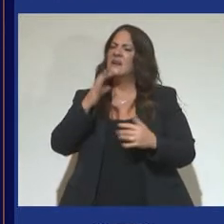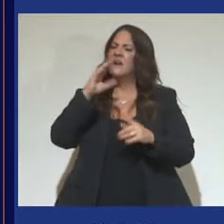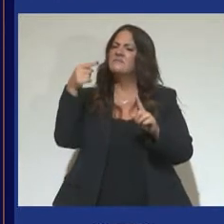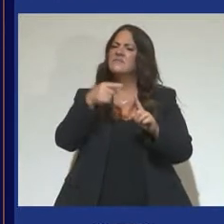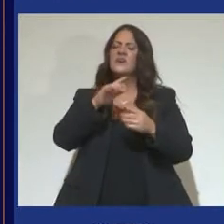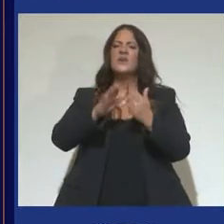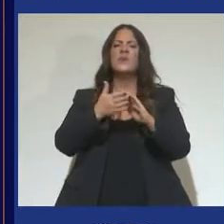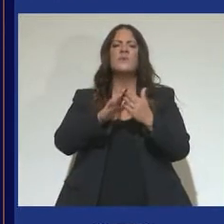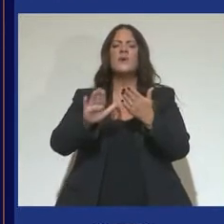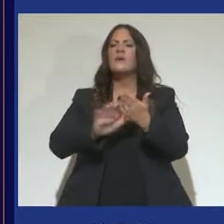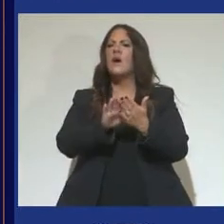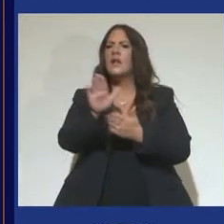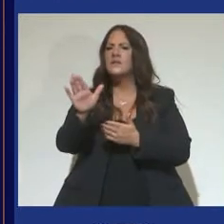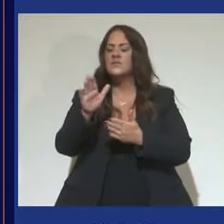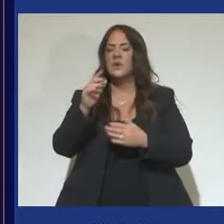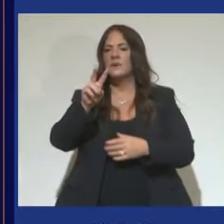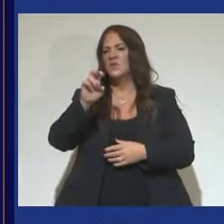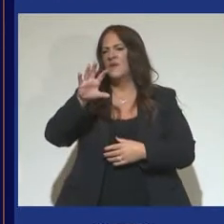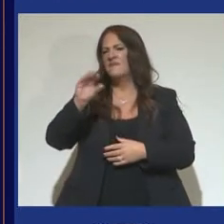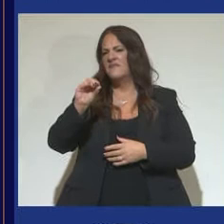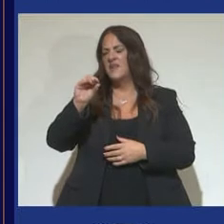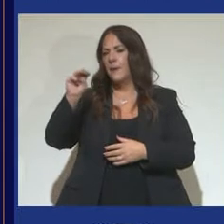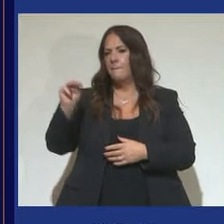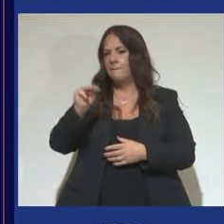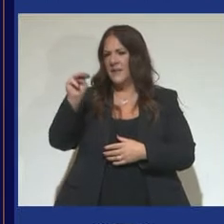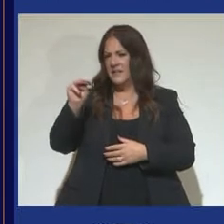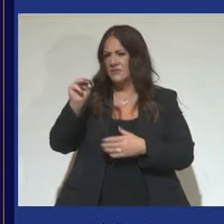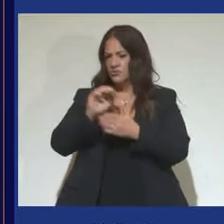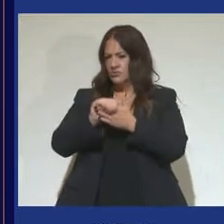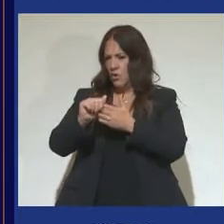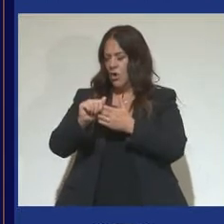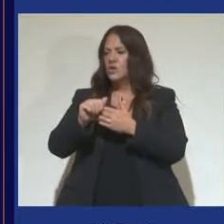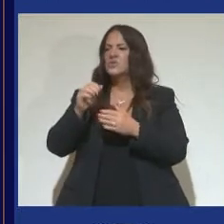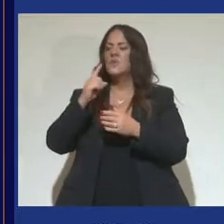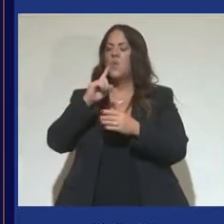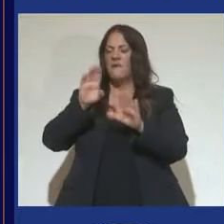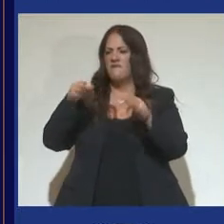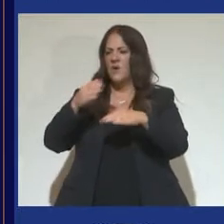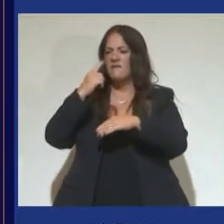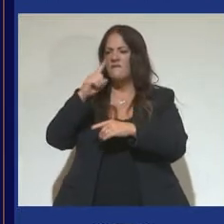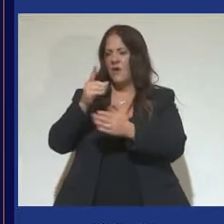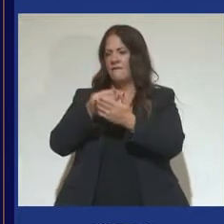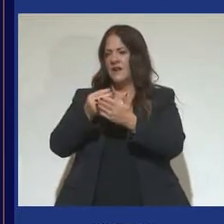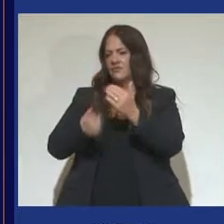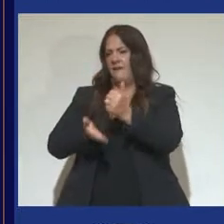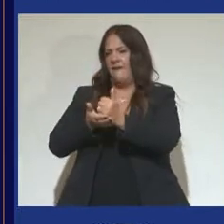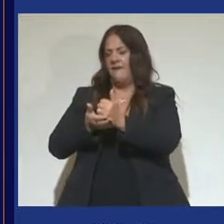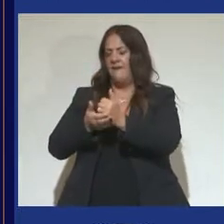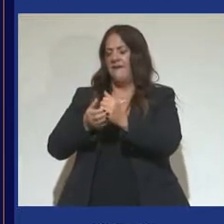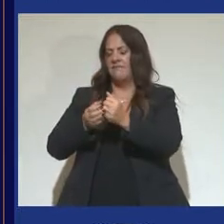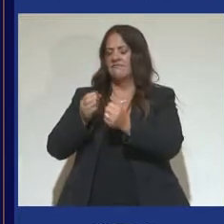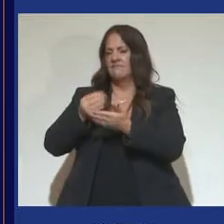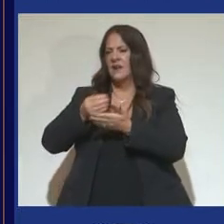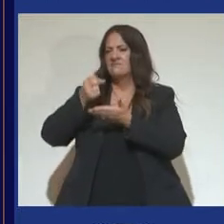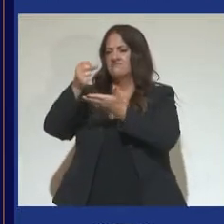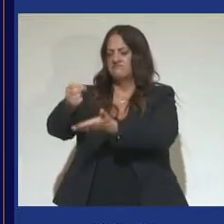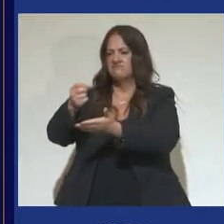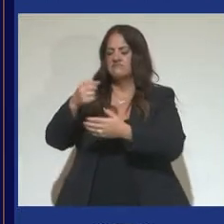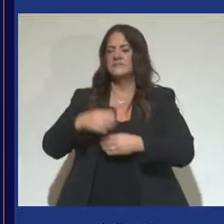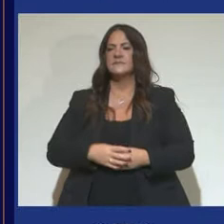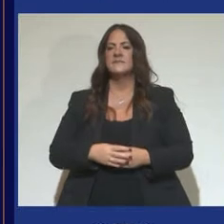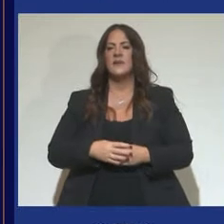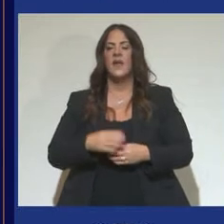universidades comunitarias estamos viendo 250 millones de dólares de premios de ayuda financiera es